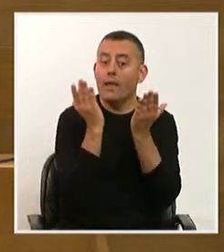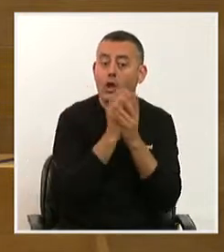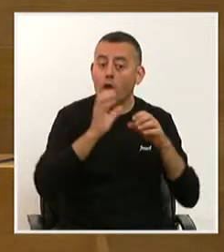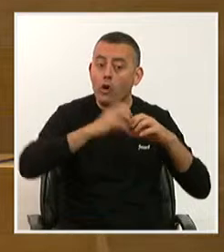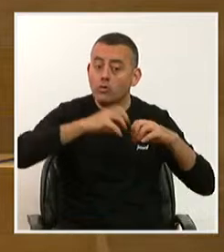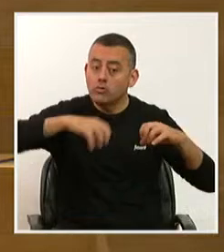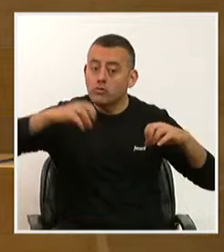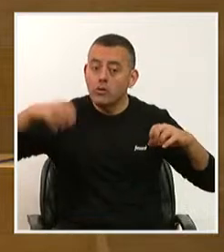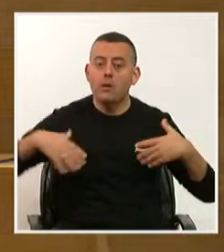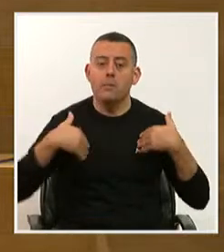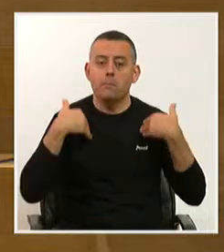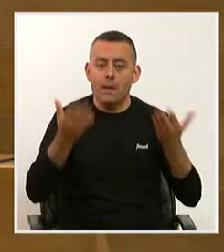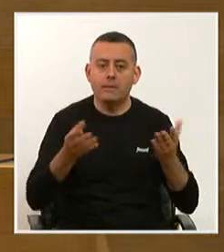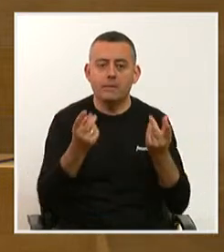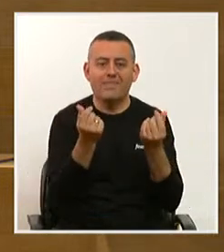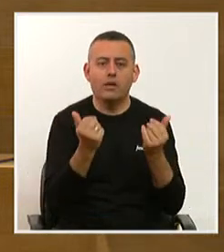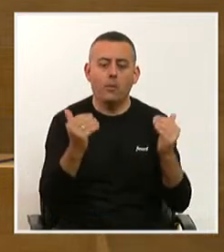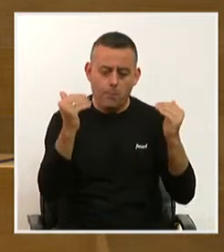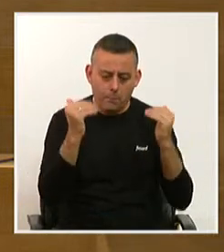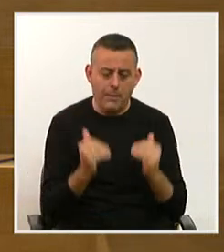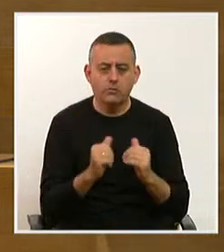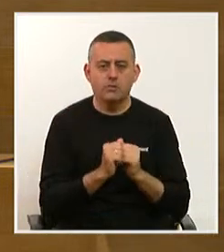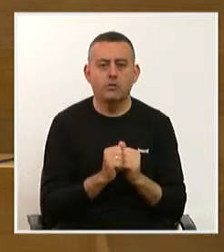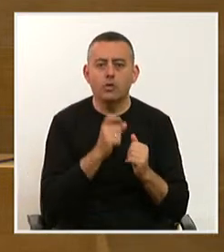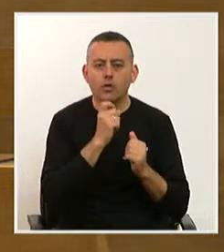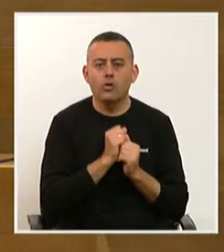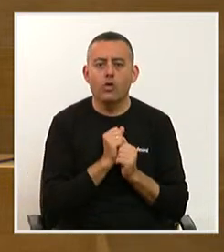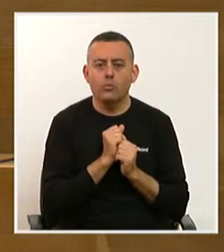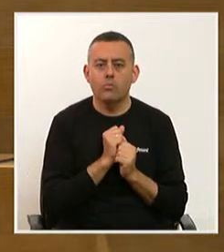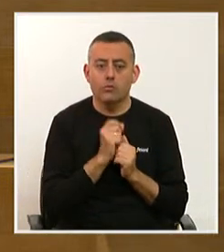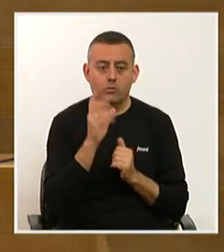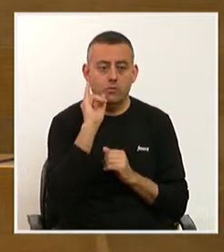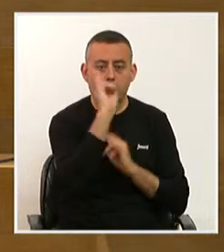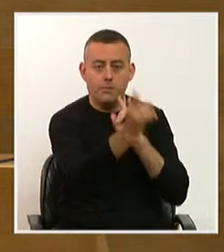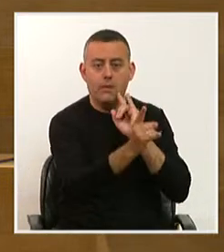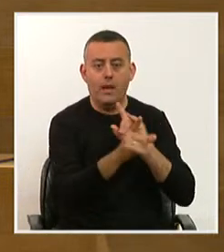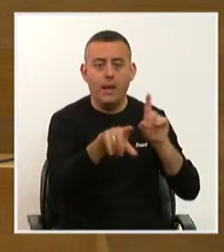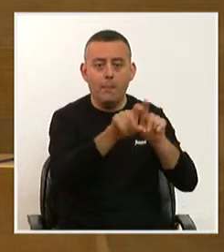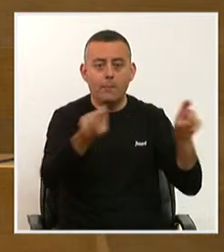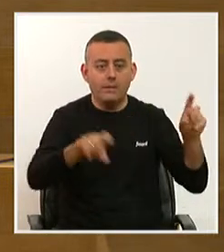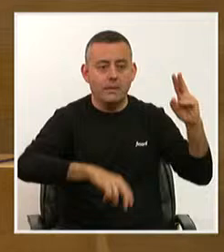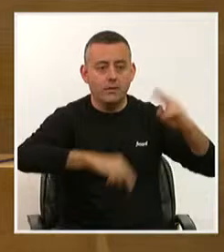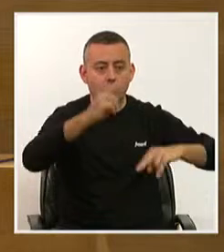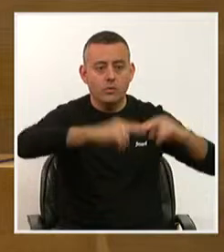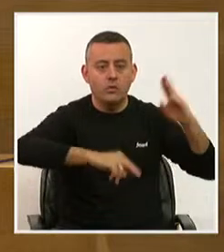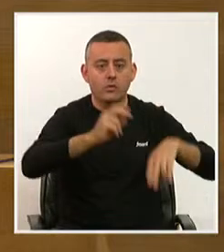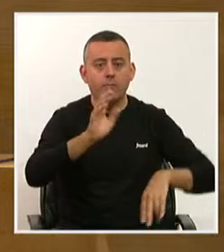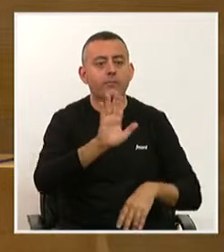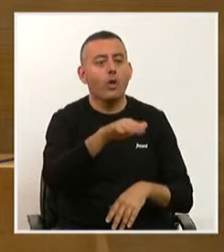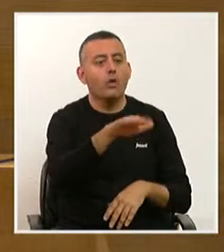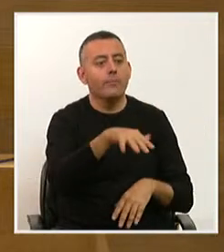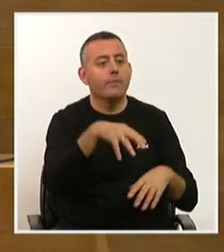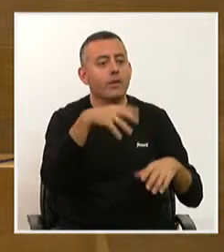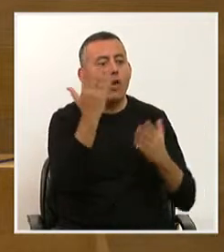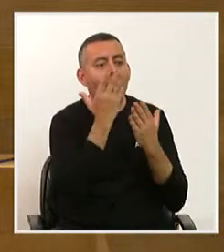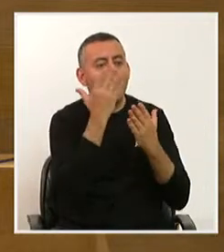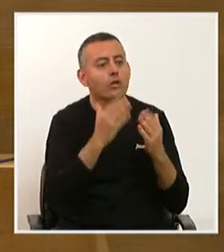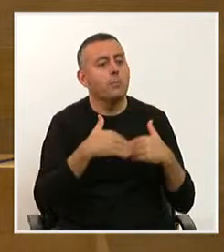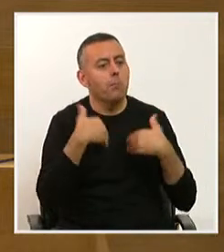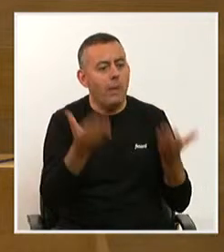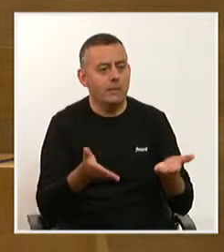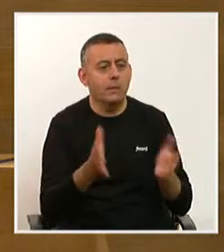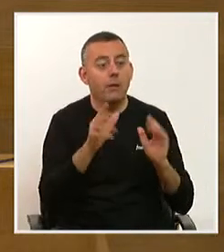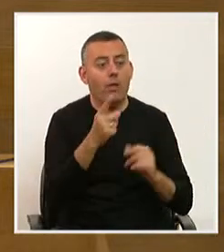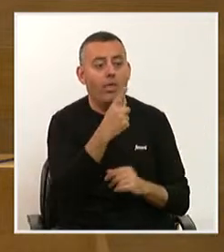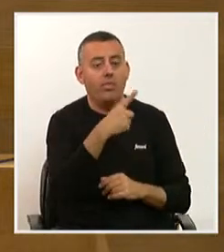empreses a empresaris y les deía Oye me vas a hacer más colegios pero con 122 millones de euros menos claro y el